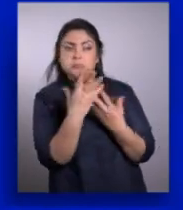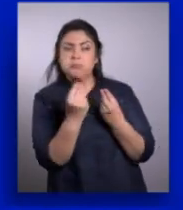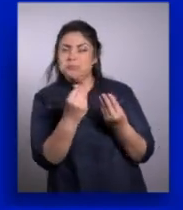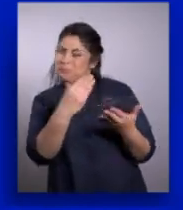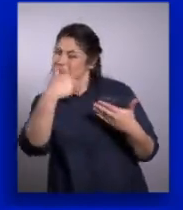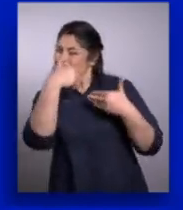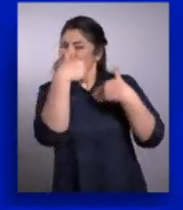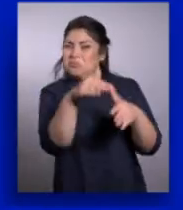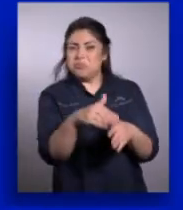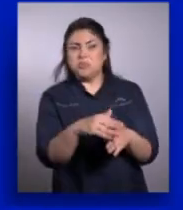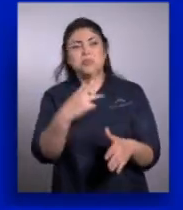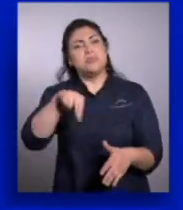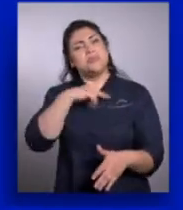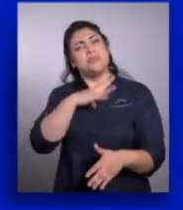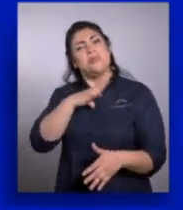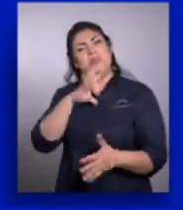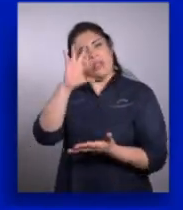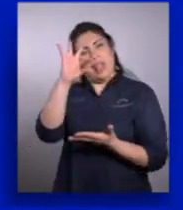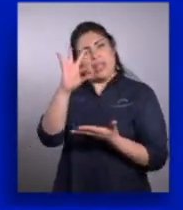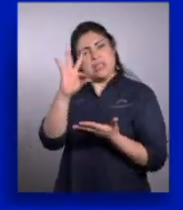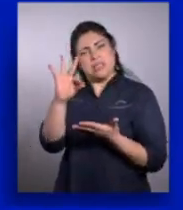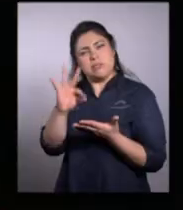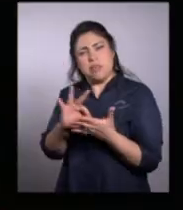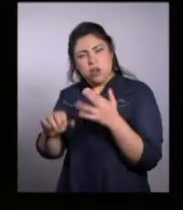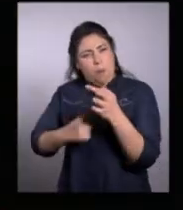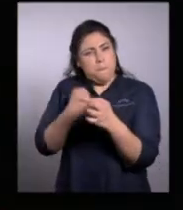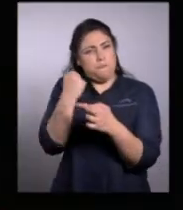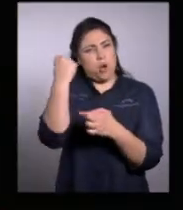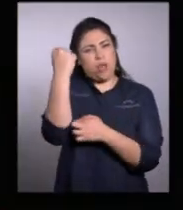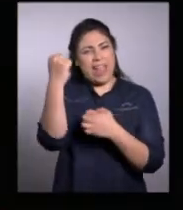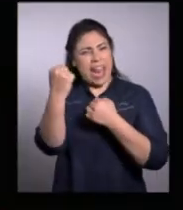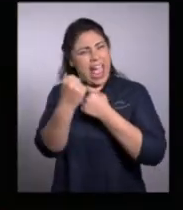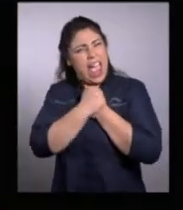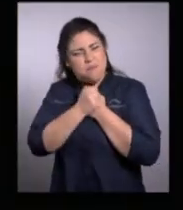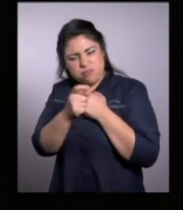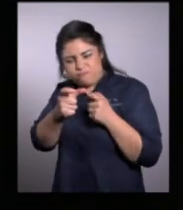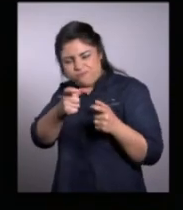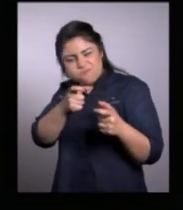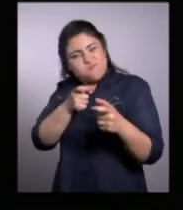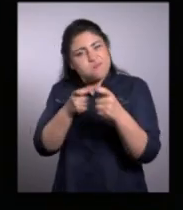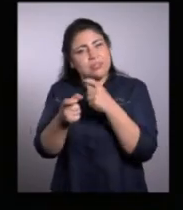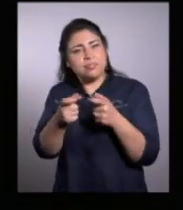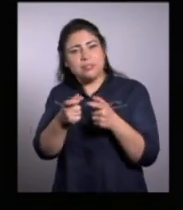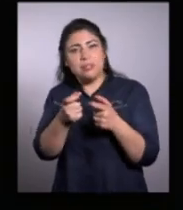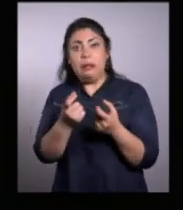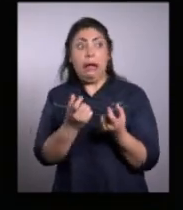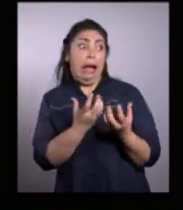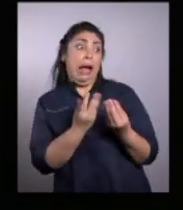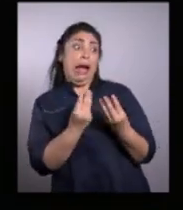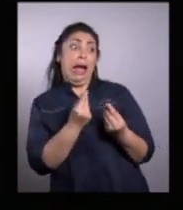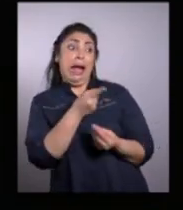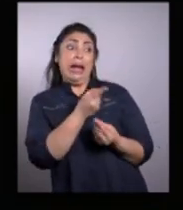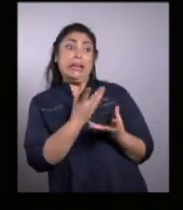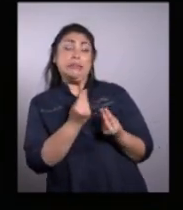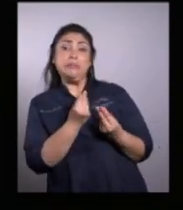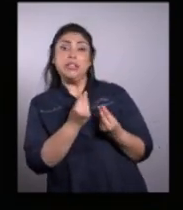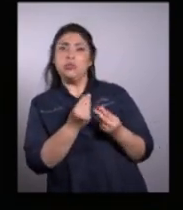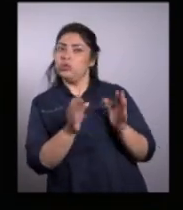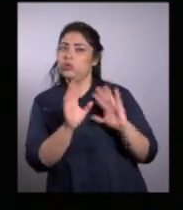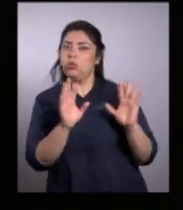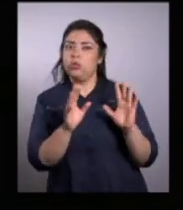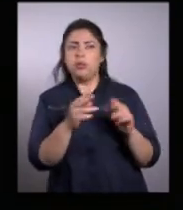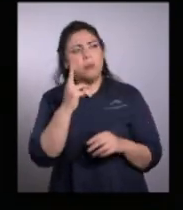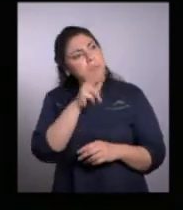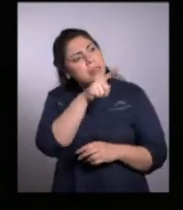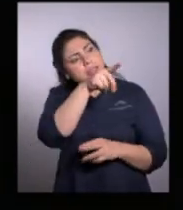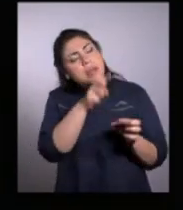poder de amor y de dominio propio no hay que temer al temor uno no mira el temor de otros como que